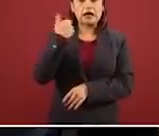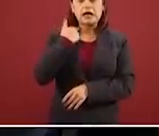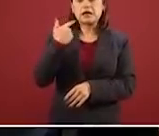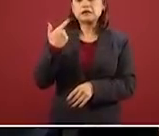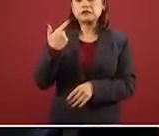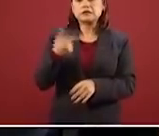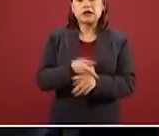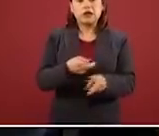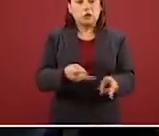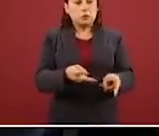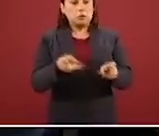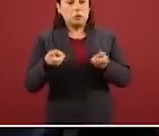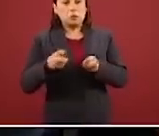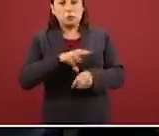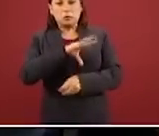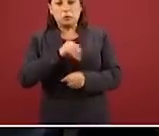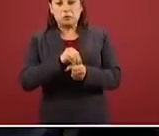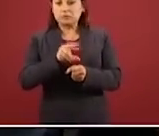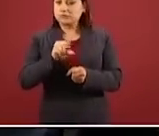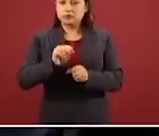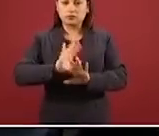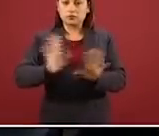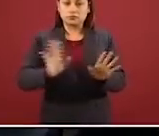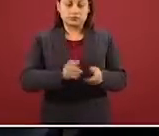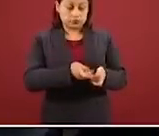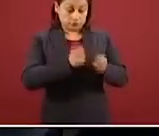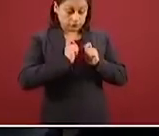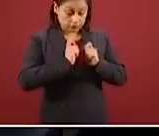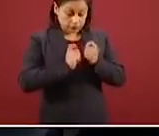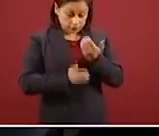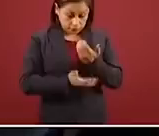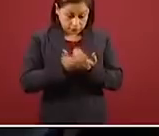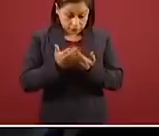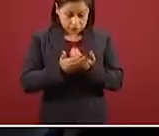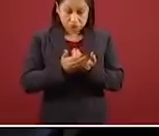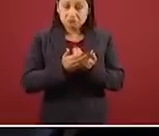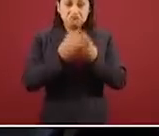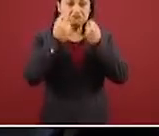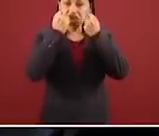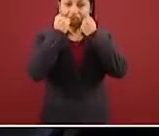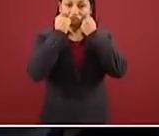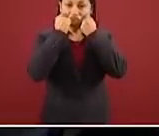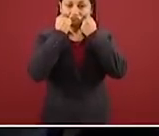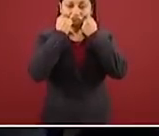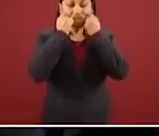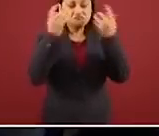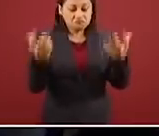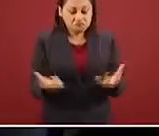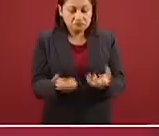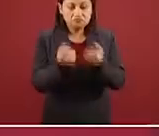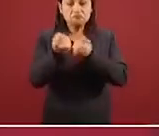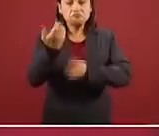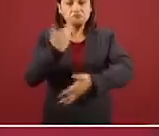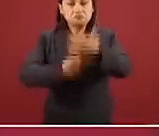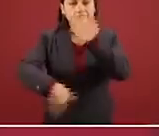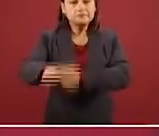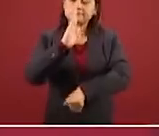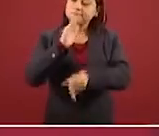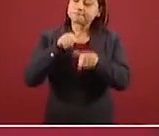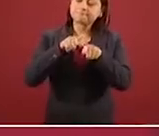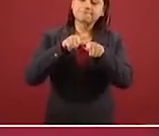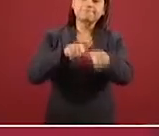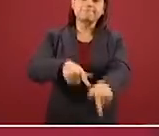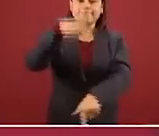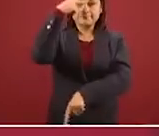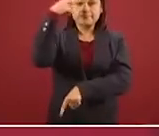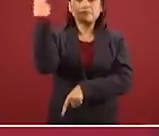con lo que nos dejaron vamos a sacar a México, a nuestro querido país, adelante, y vamos